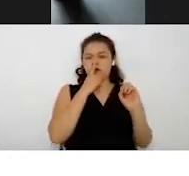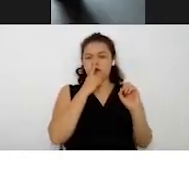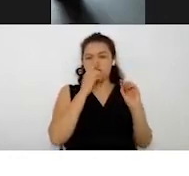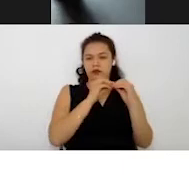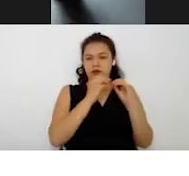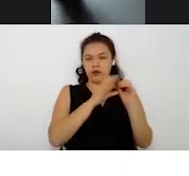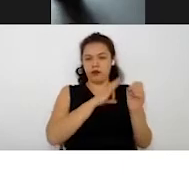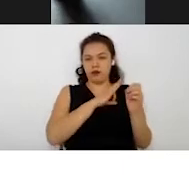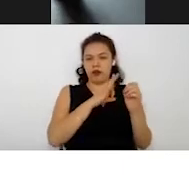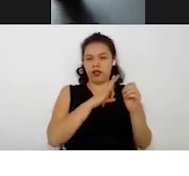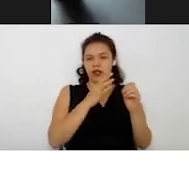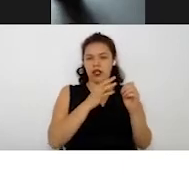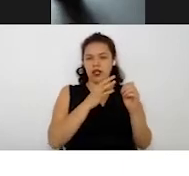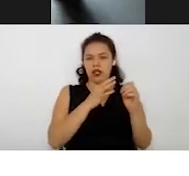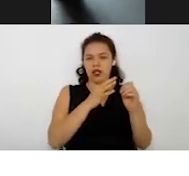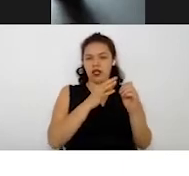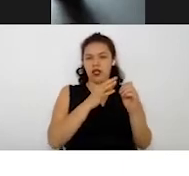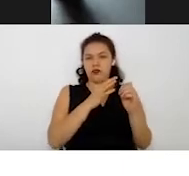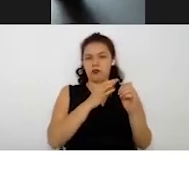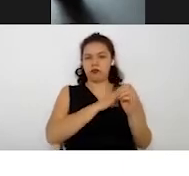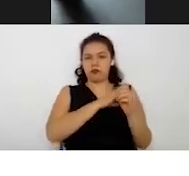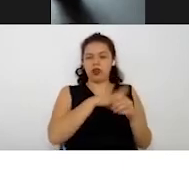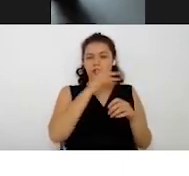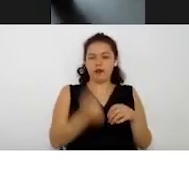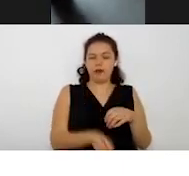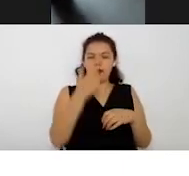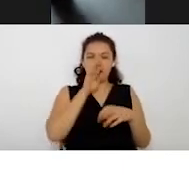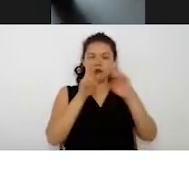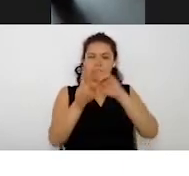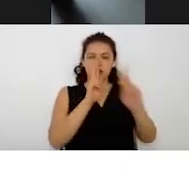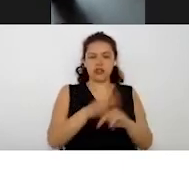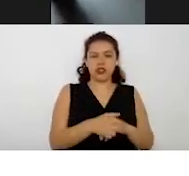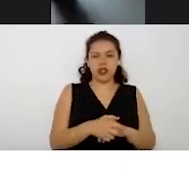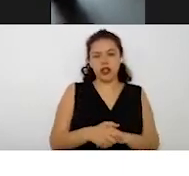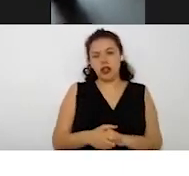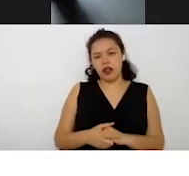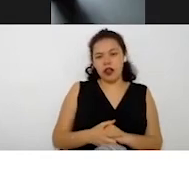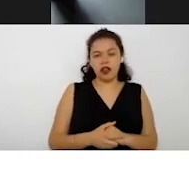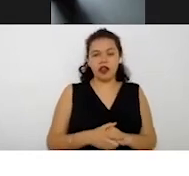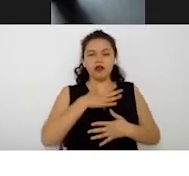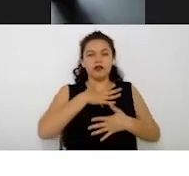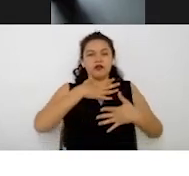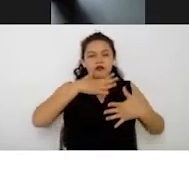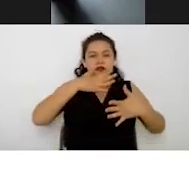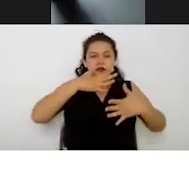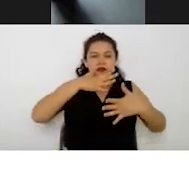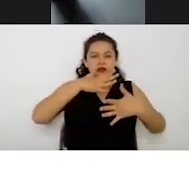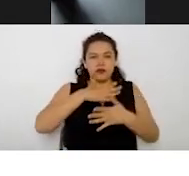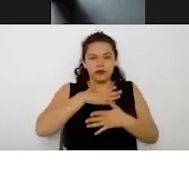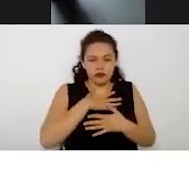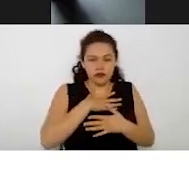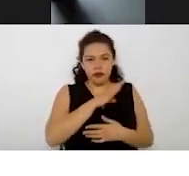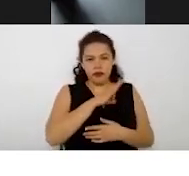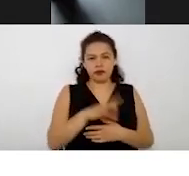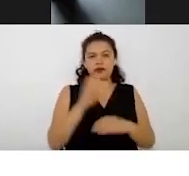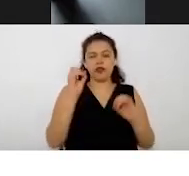repito, tal cual que un primer respondiente esté llenando los pulmones de aire de la víctima o con